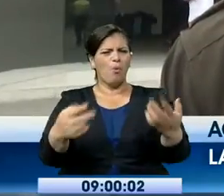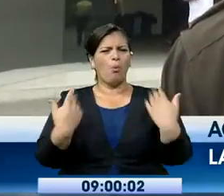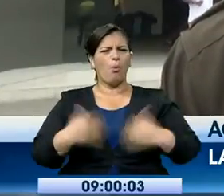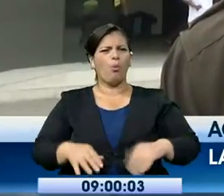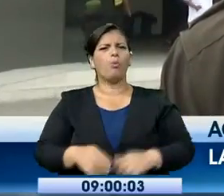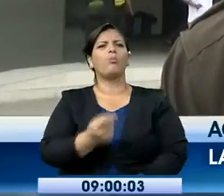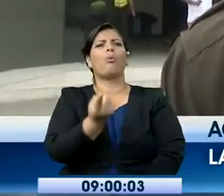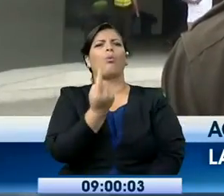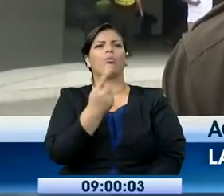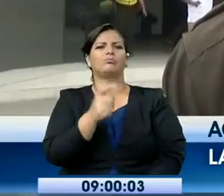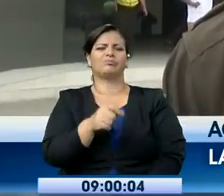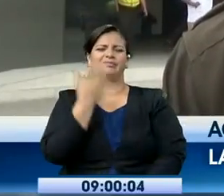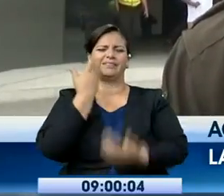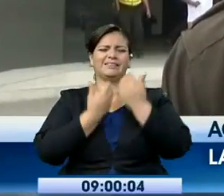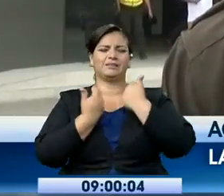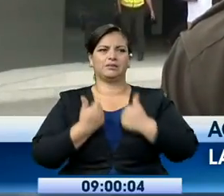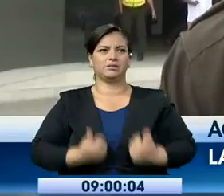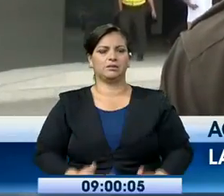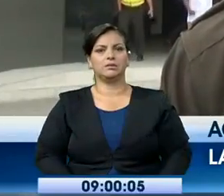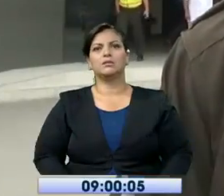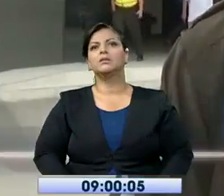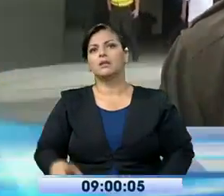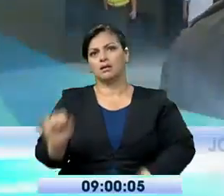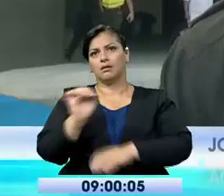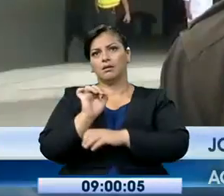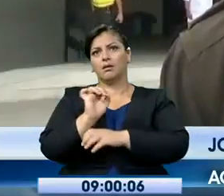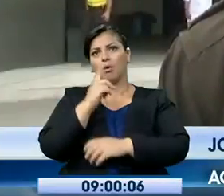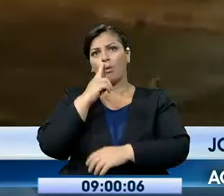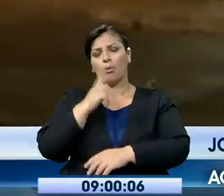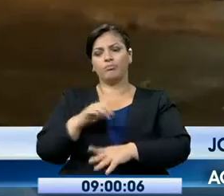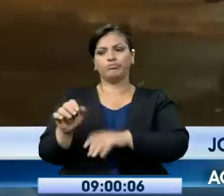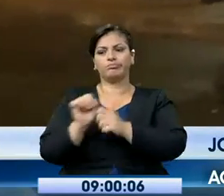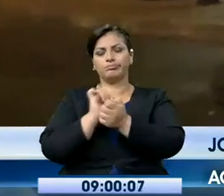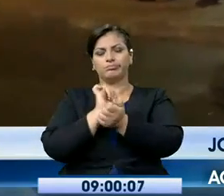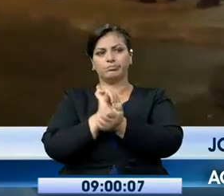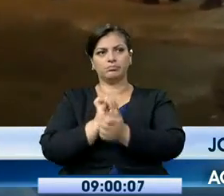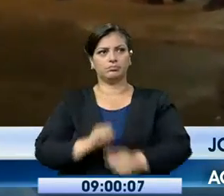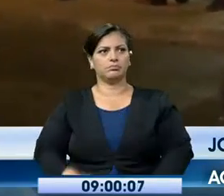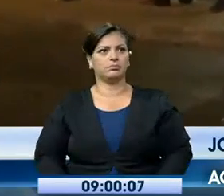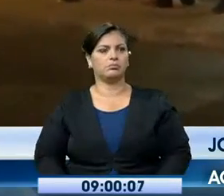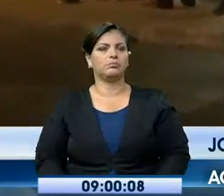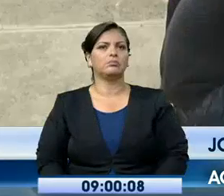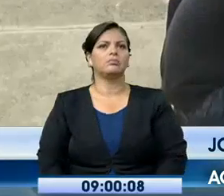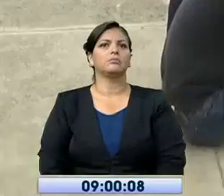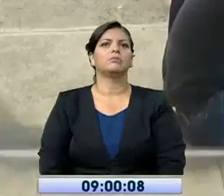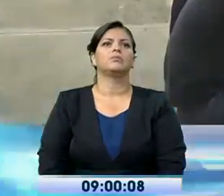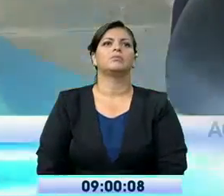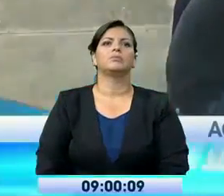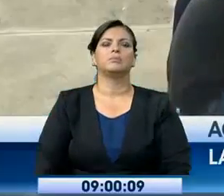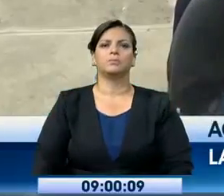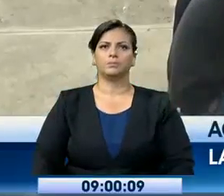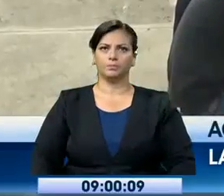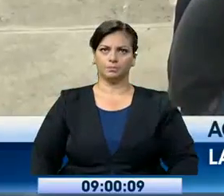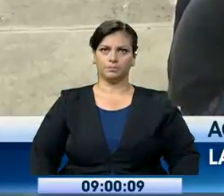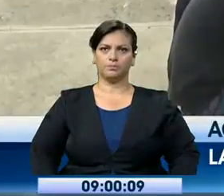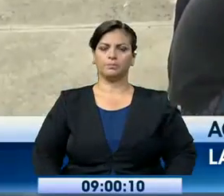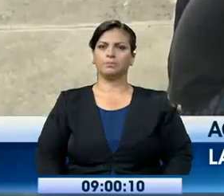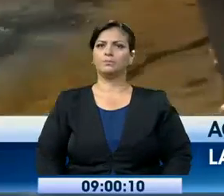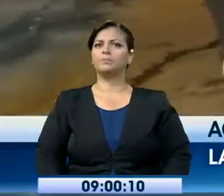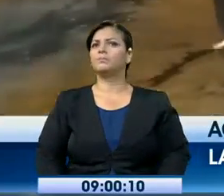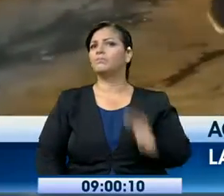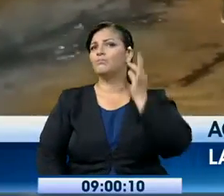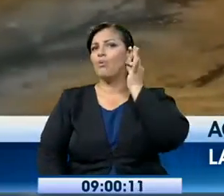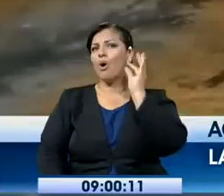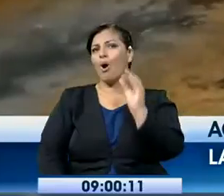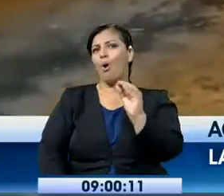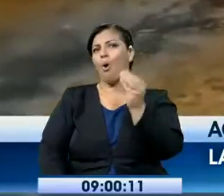uno de los participantes se encuentra detenido como es en un centro carcelario. La joven estaba en tercero de bachillerato, en un mes se incorporaría. Su sueño